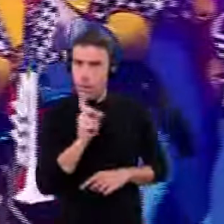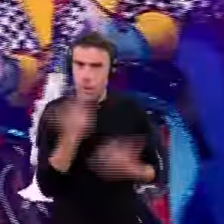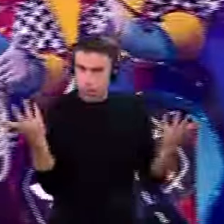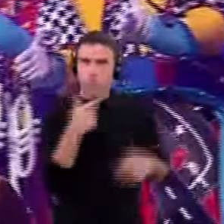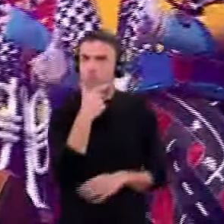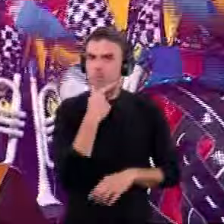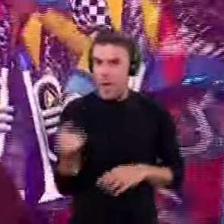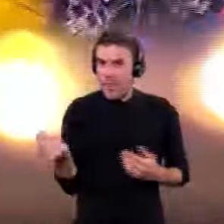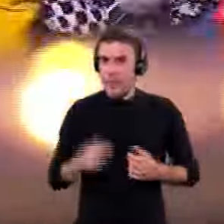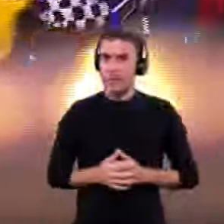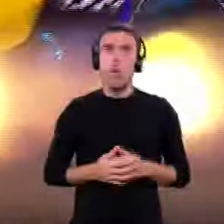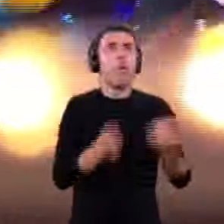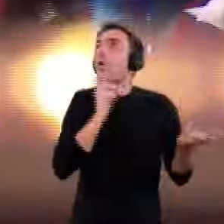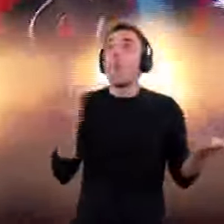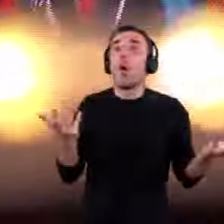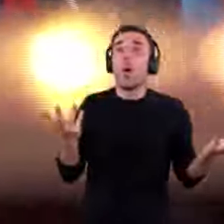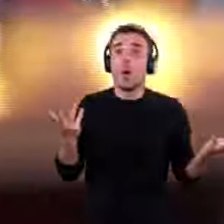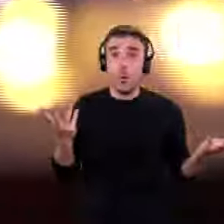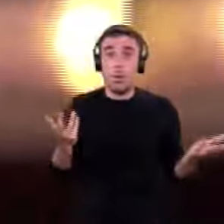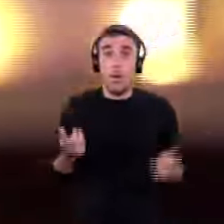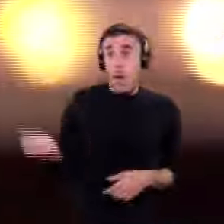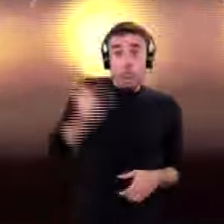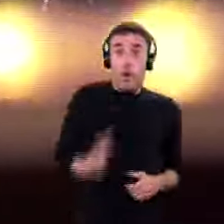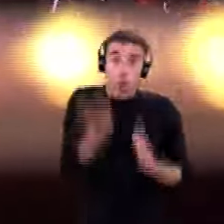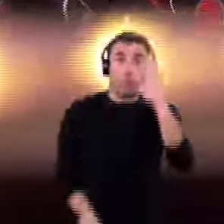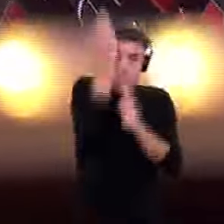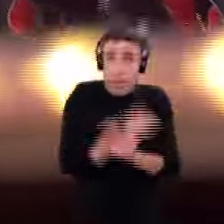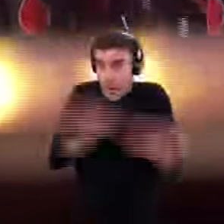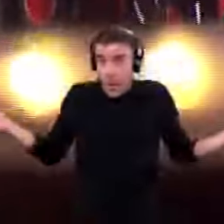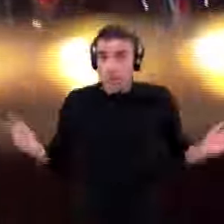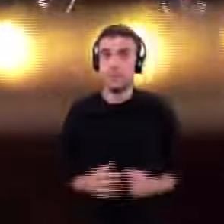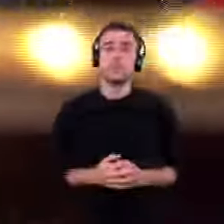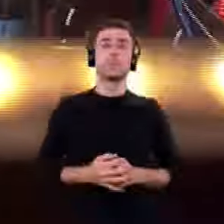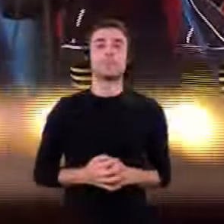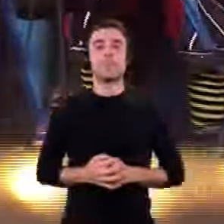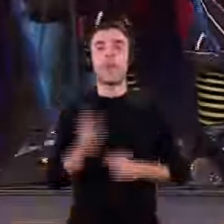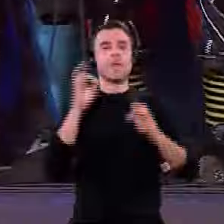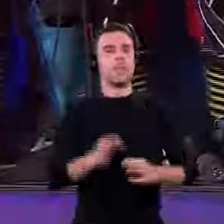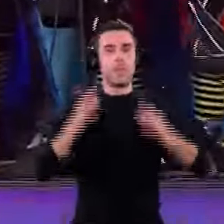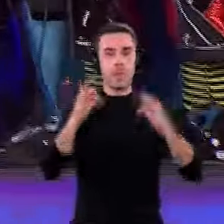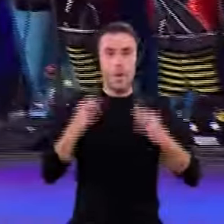Solucionar es muy fácil. ¿Cómo? Pague de más. Pone la